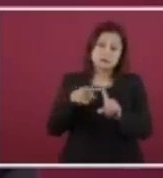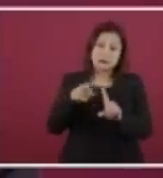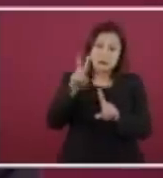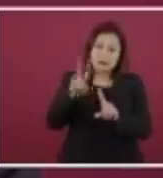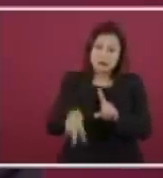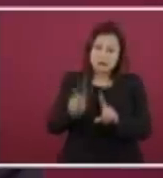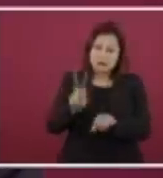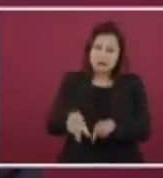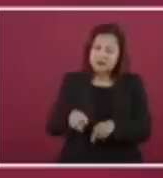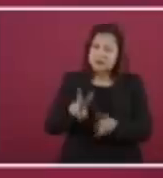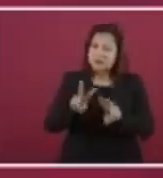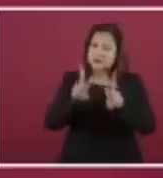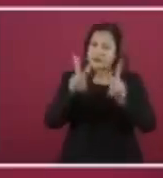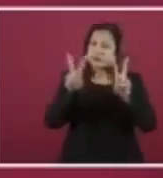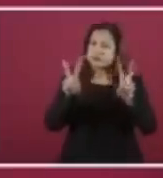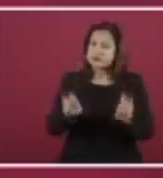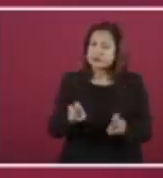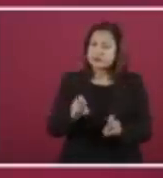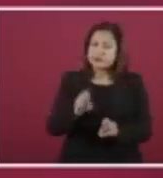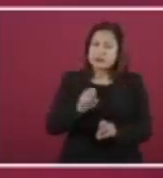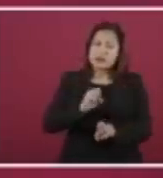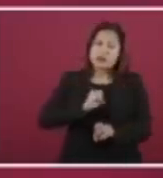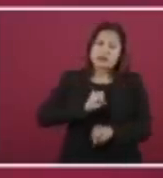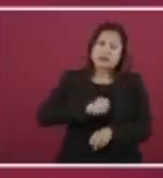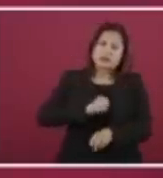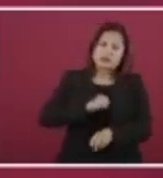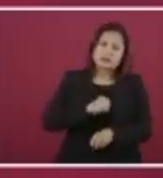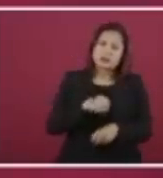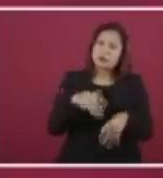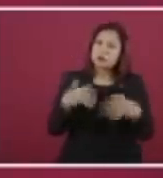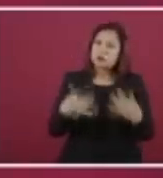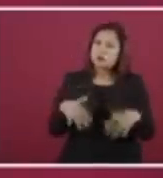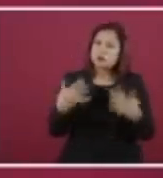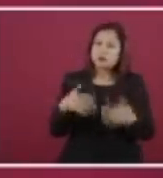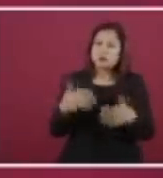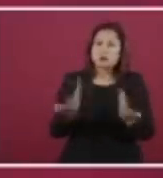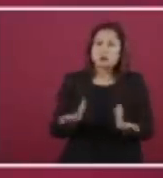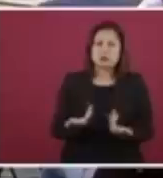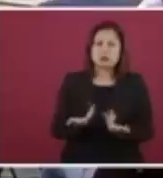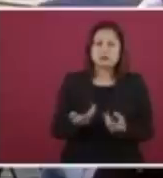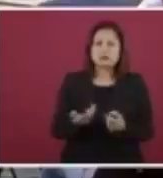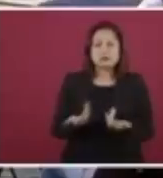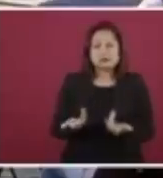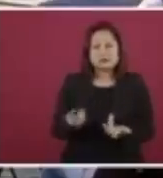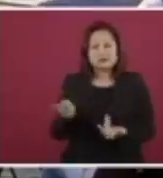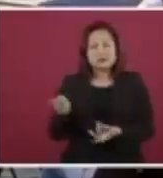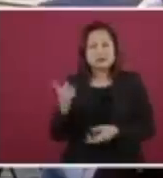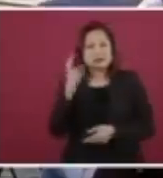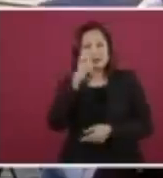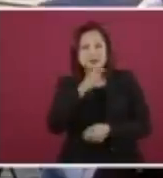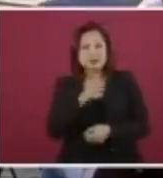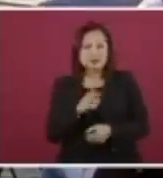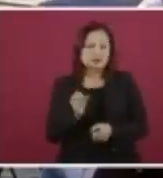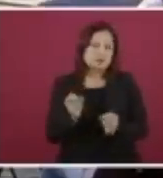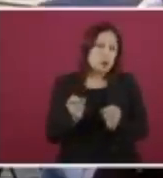delicadísimo, humano, se hizo una excepción, pero al mismo tiempo